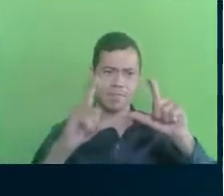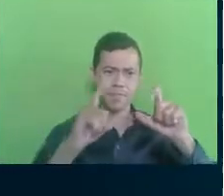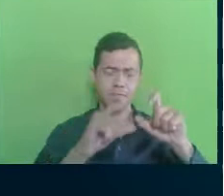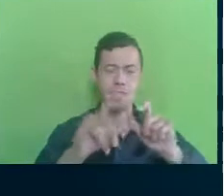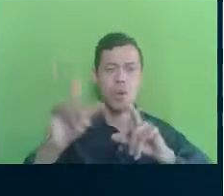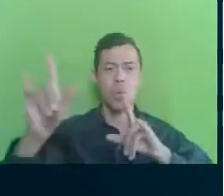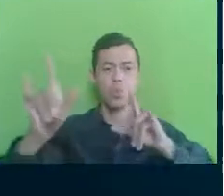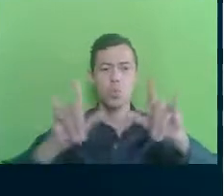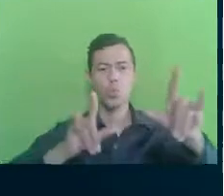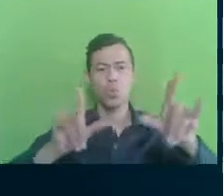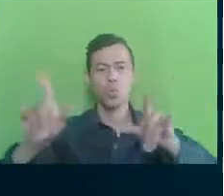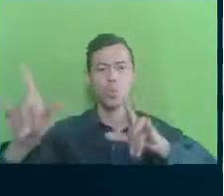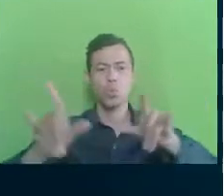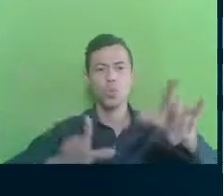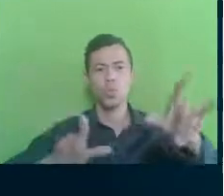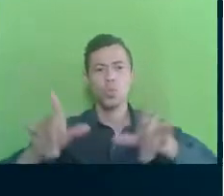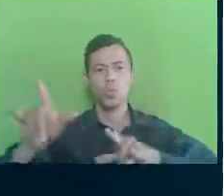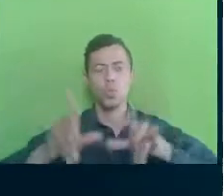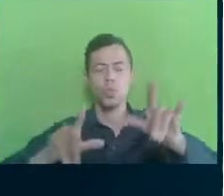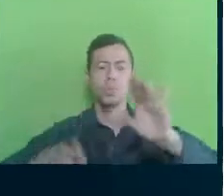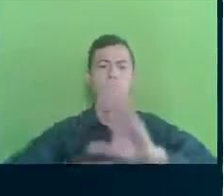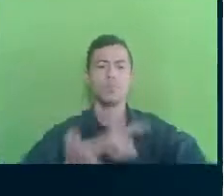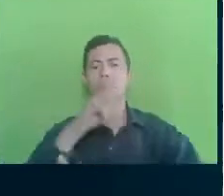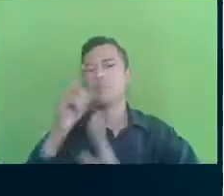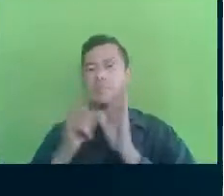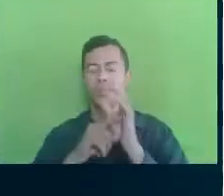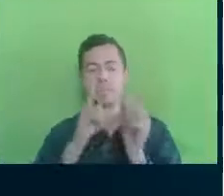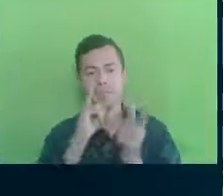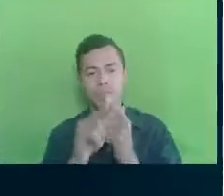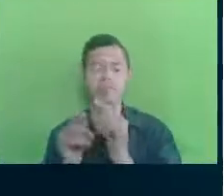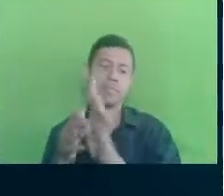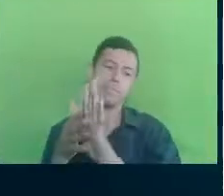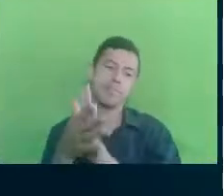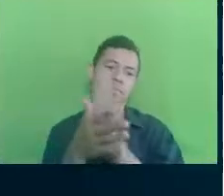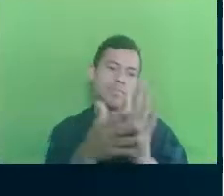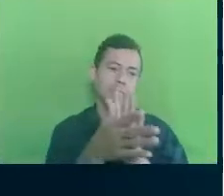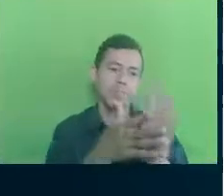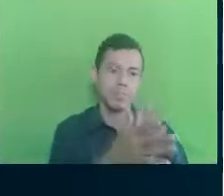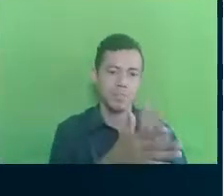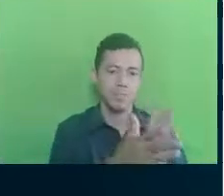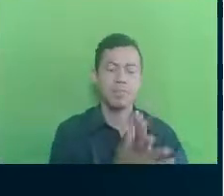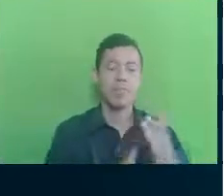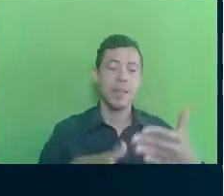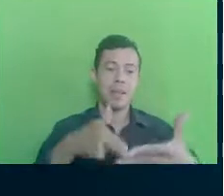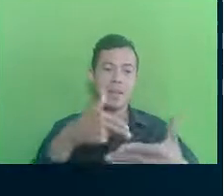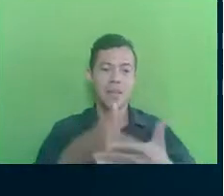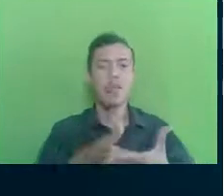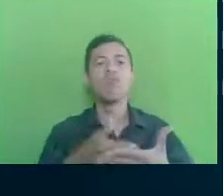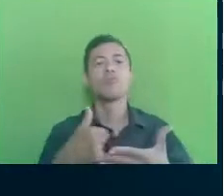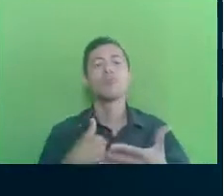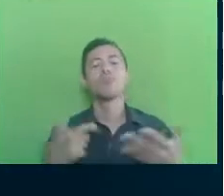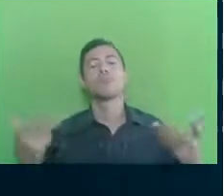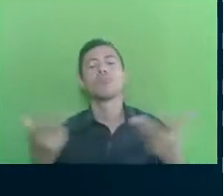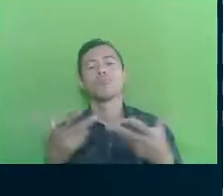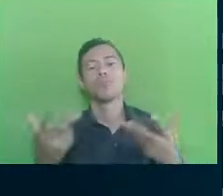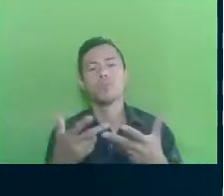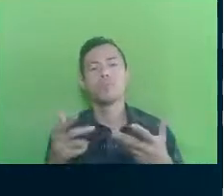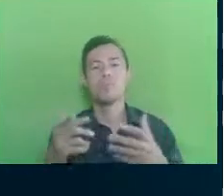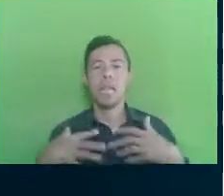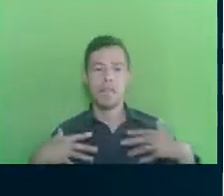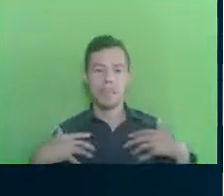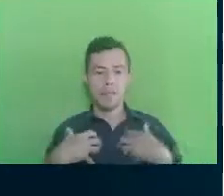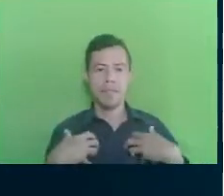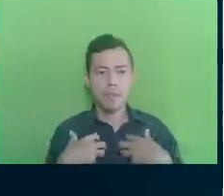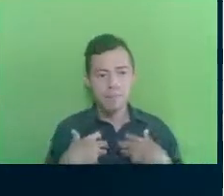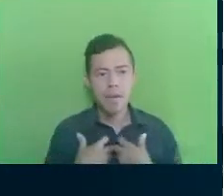extraer, digamos que toda esa información, y poder comenzar a clusterizar las fotos, identificar dónde está algún animal o